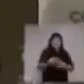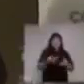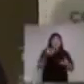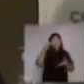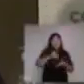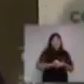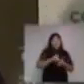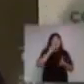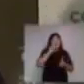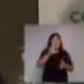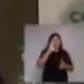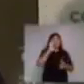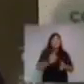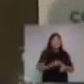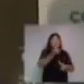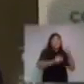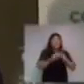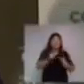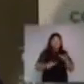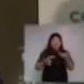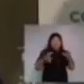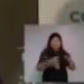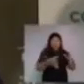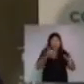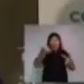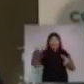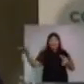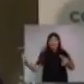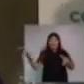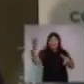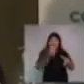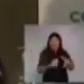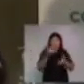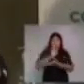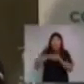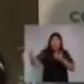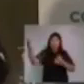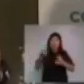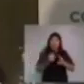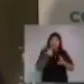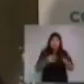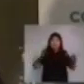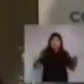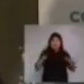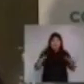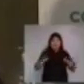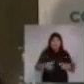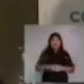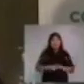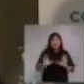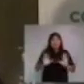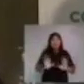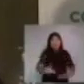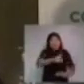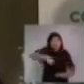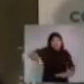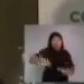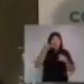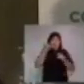Pero la cortamos, ya la cortamos. Ya el que se quedó en Buenos Aires, se quedó en Córdoba.